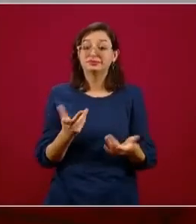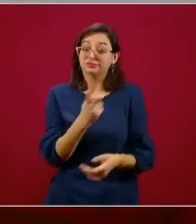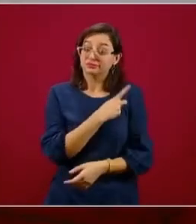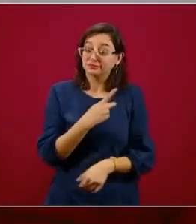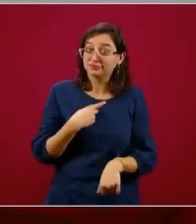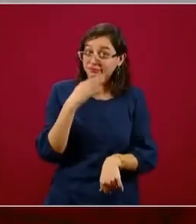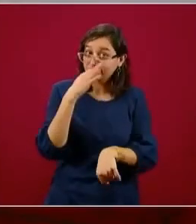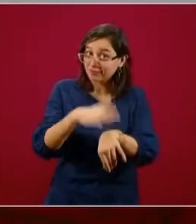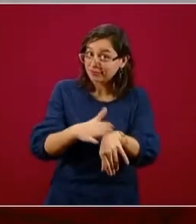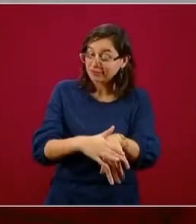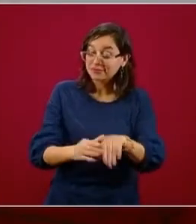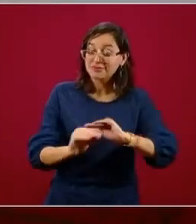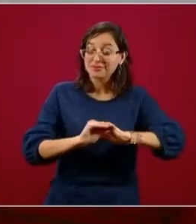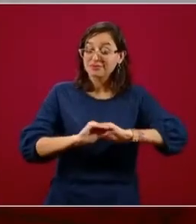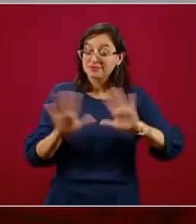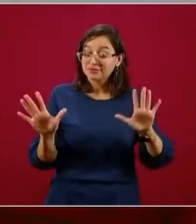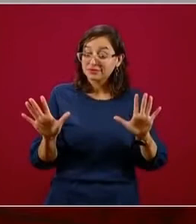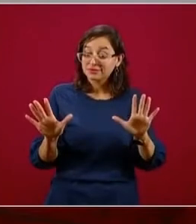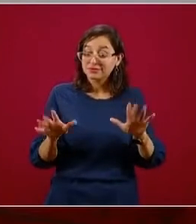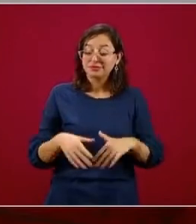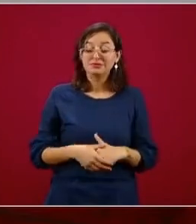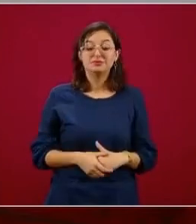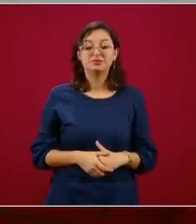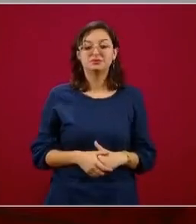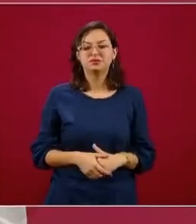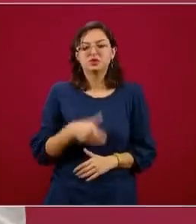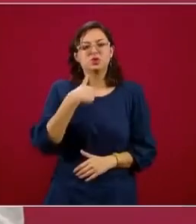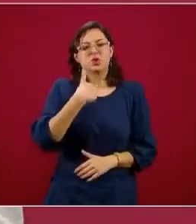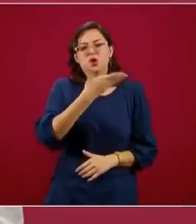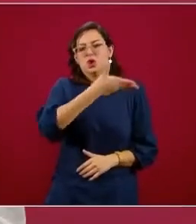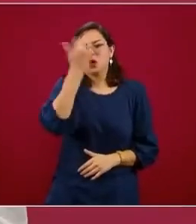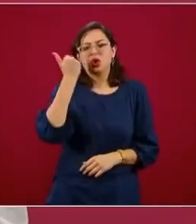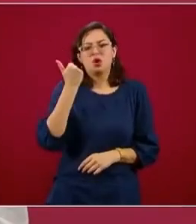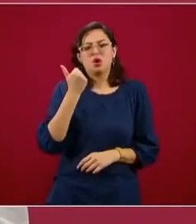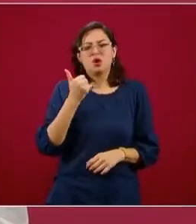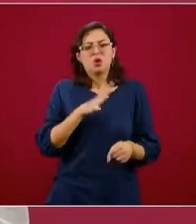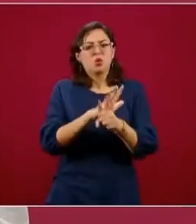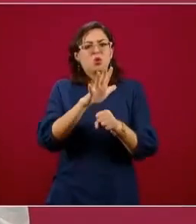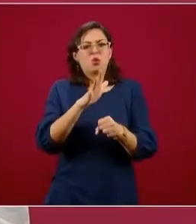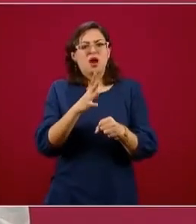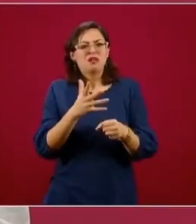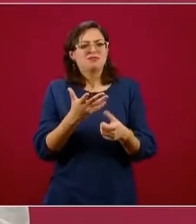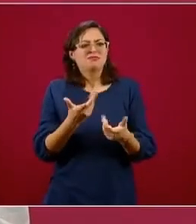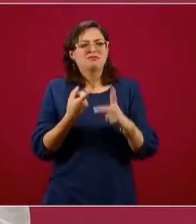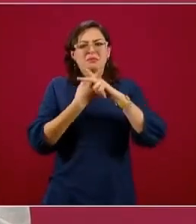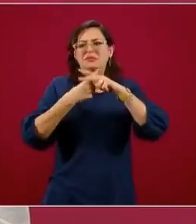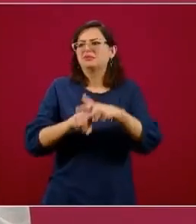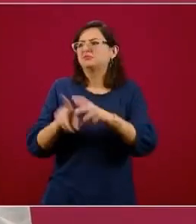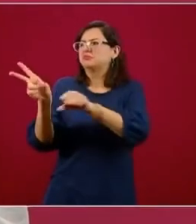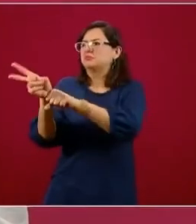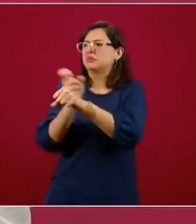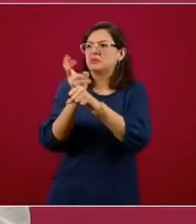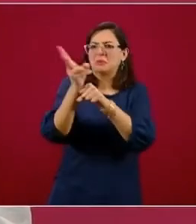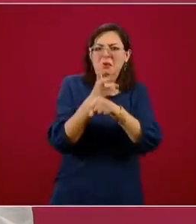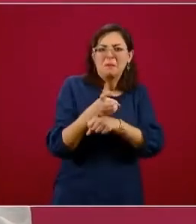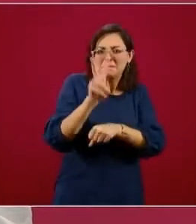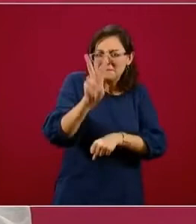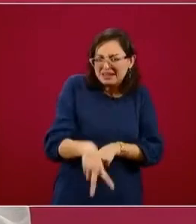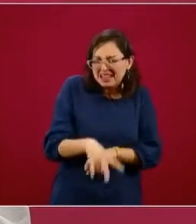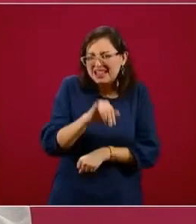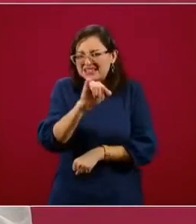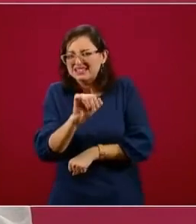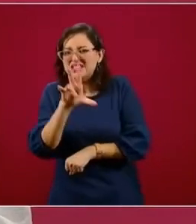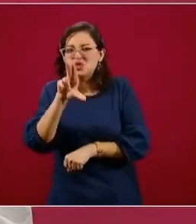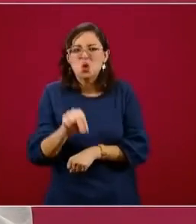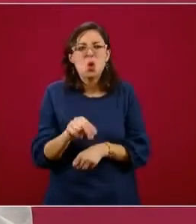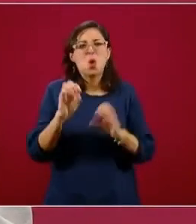claro, no tenemos, o yo no tengo documentación de dónde puede ser el origen de este audio, si es genuino o no, si